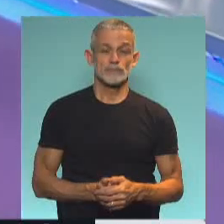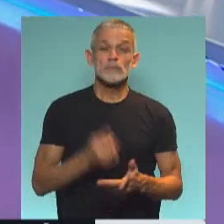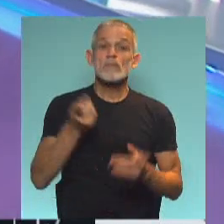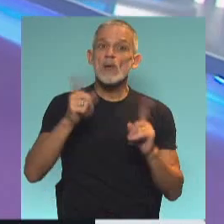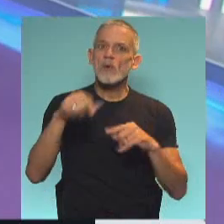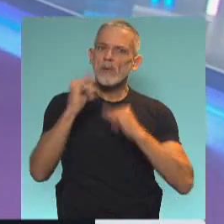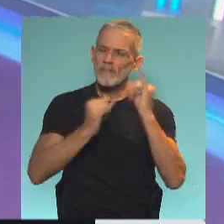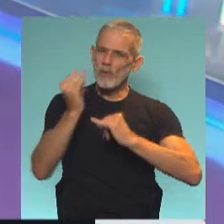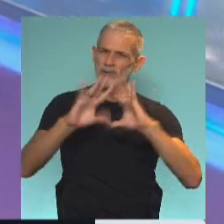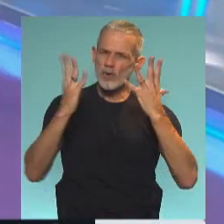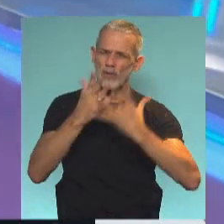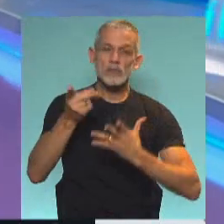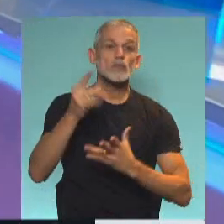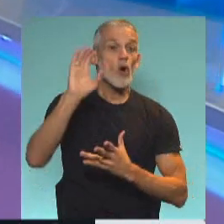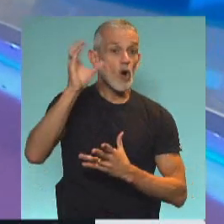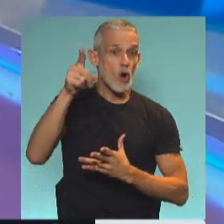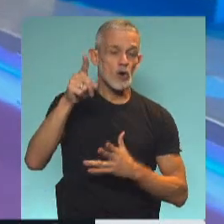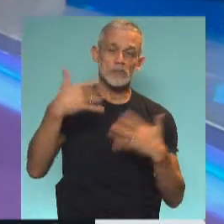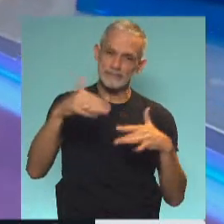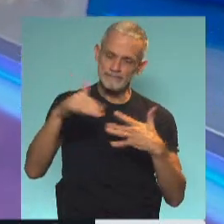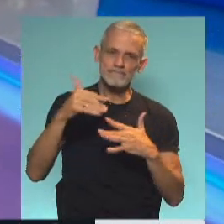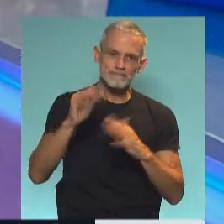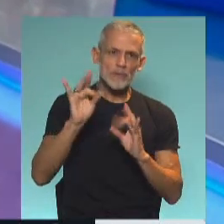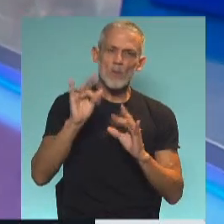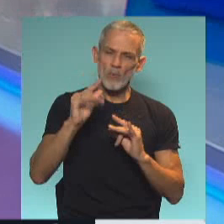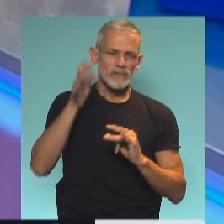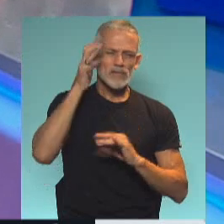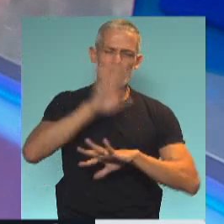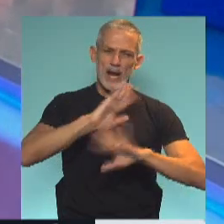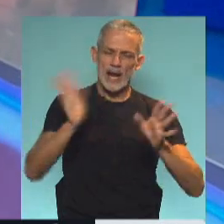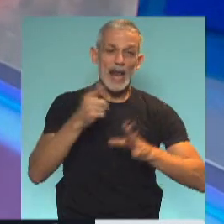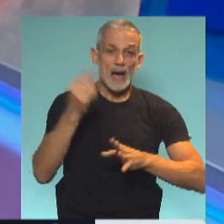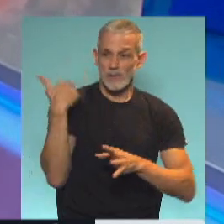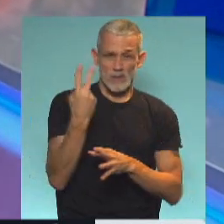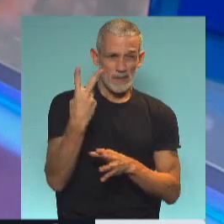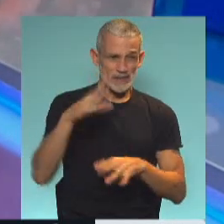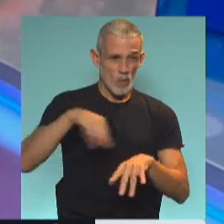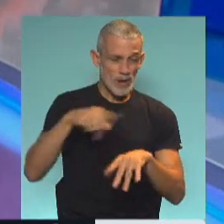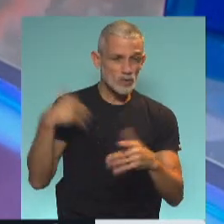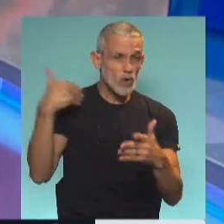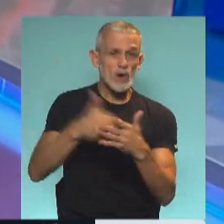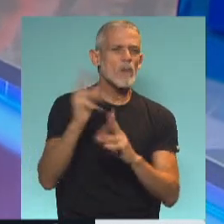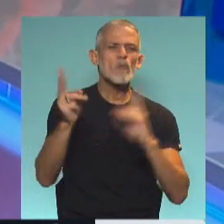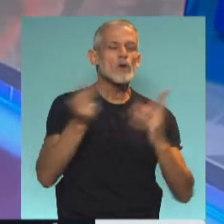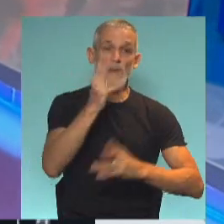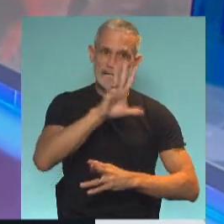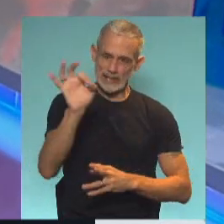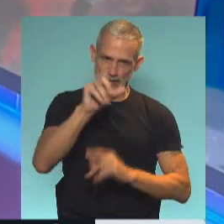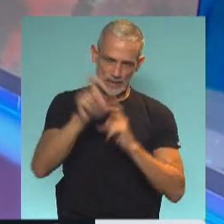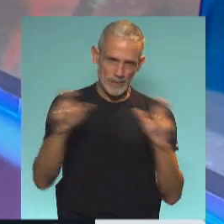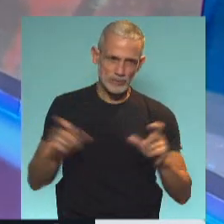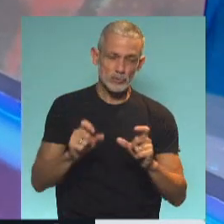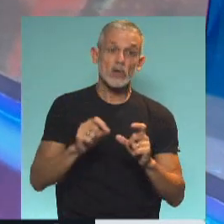Volvemos a la información internacional porque Colombia atraviesa una situación realmente grave. Por un lado, en las últimas 24 horas murieron 500 personas y